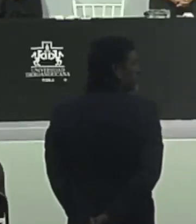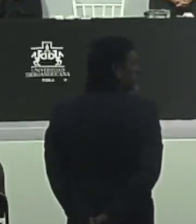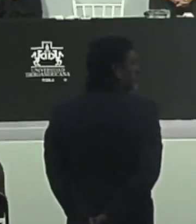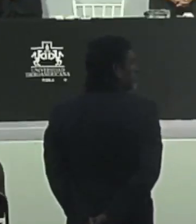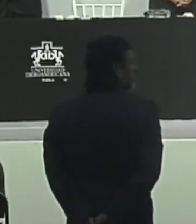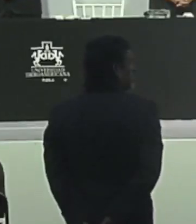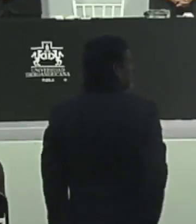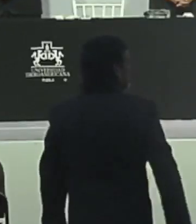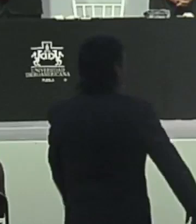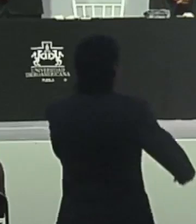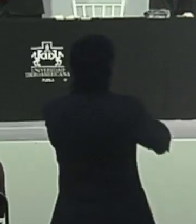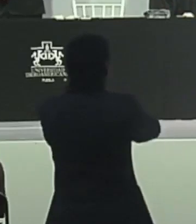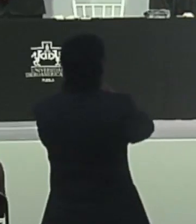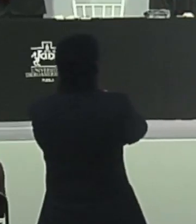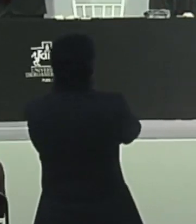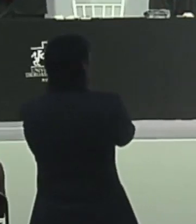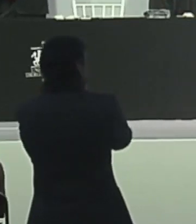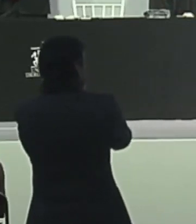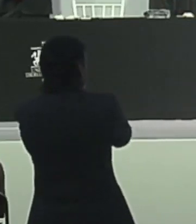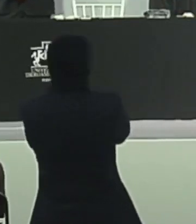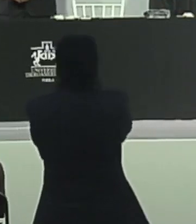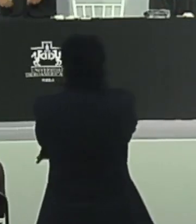Nelson, coordinador.